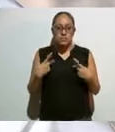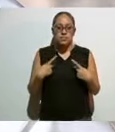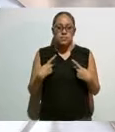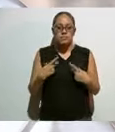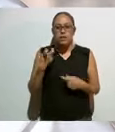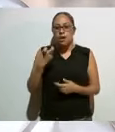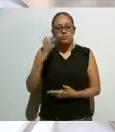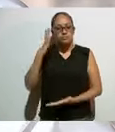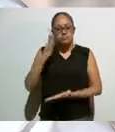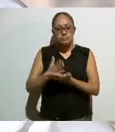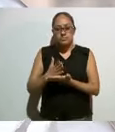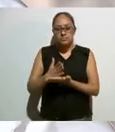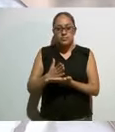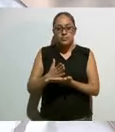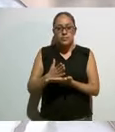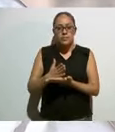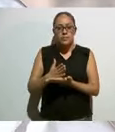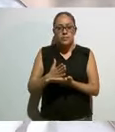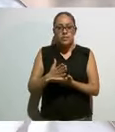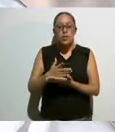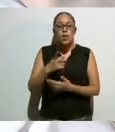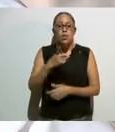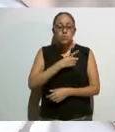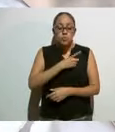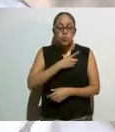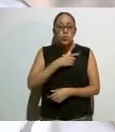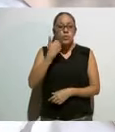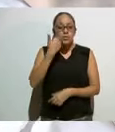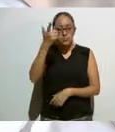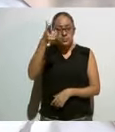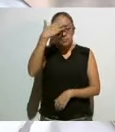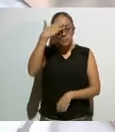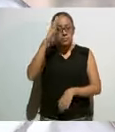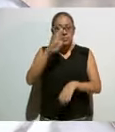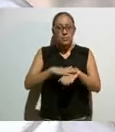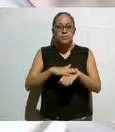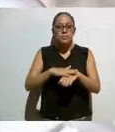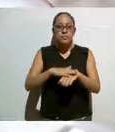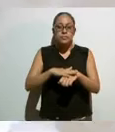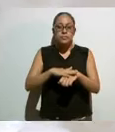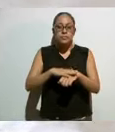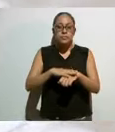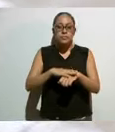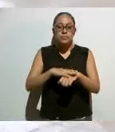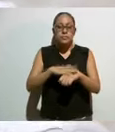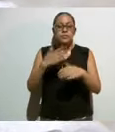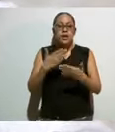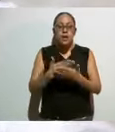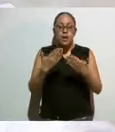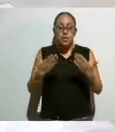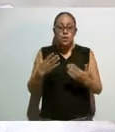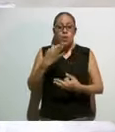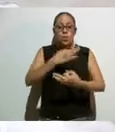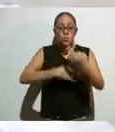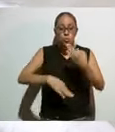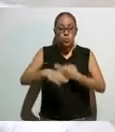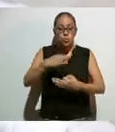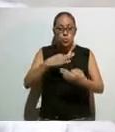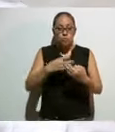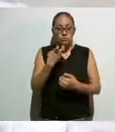terminó. Nada más les recuerdo que ahora todos los